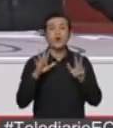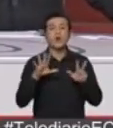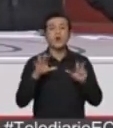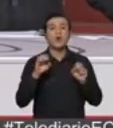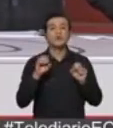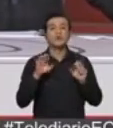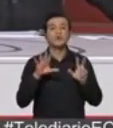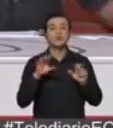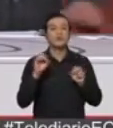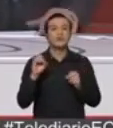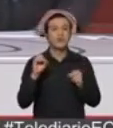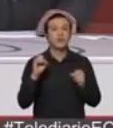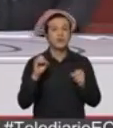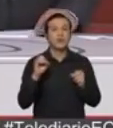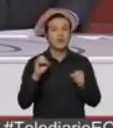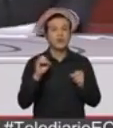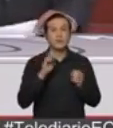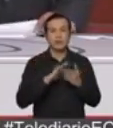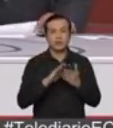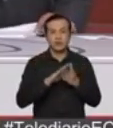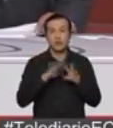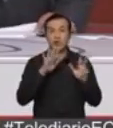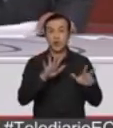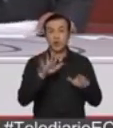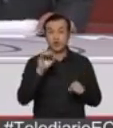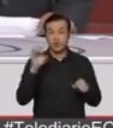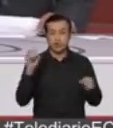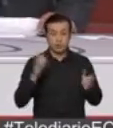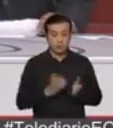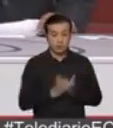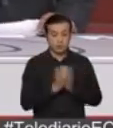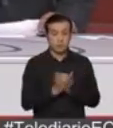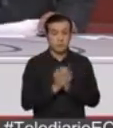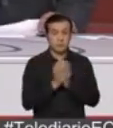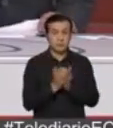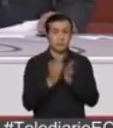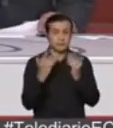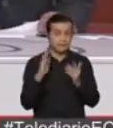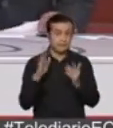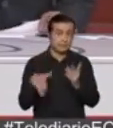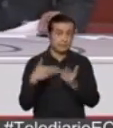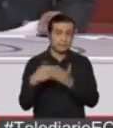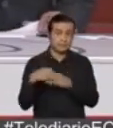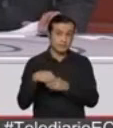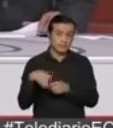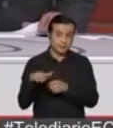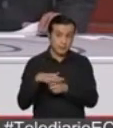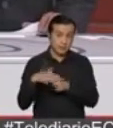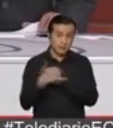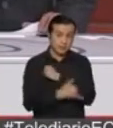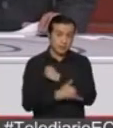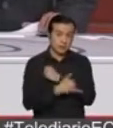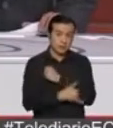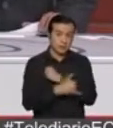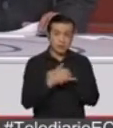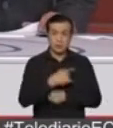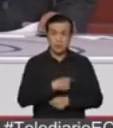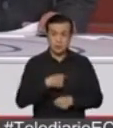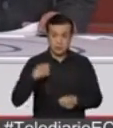contenedores, de 800 contenedores en puerto ya llegado en aduana china y otros